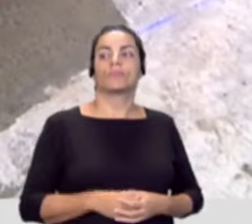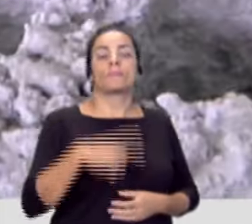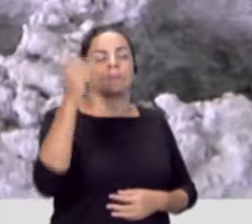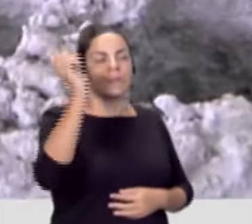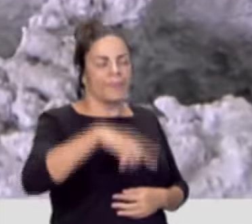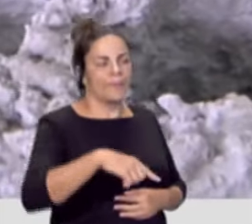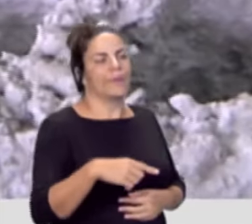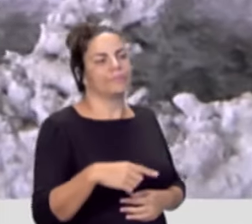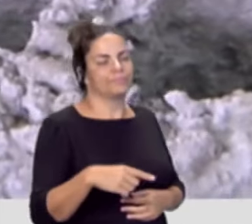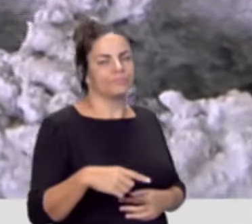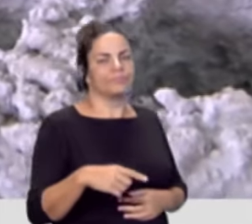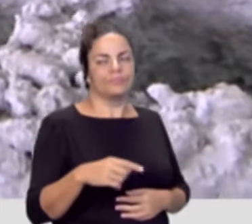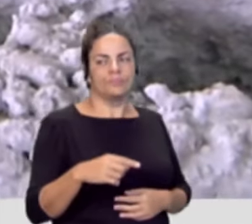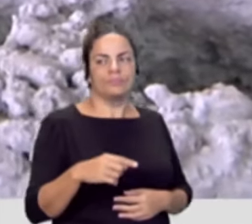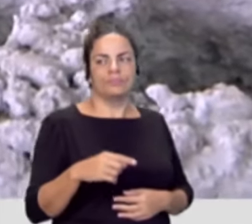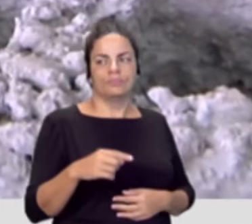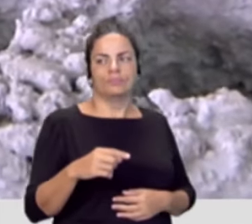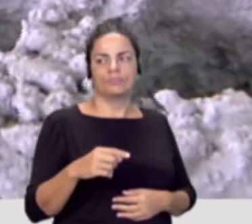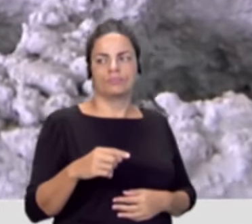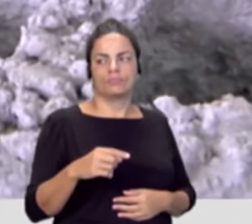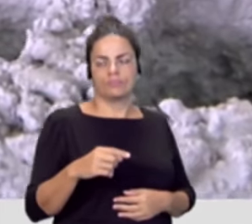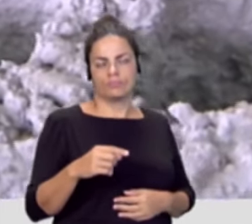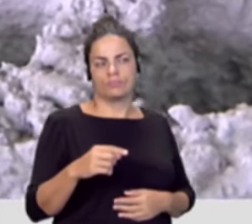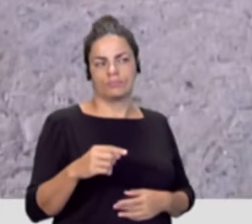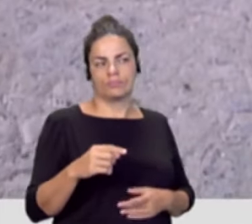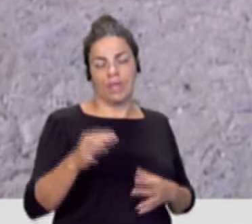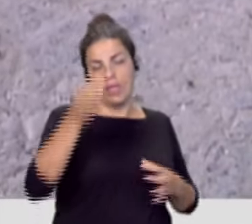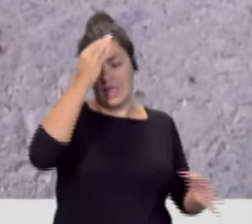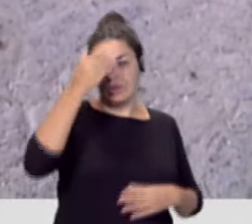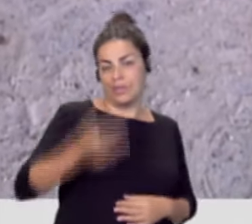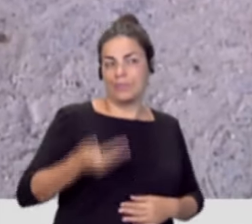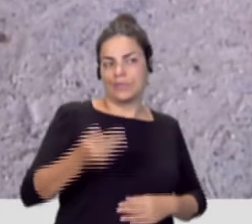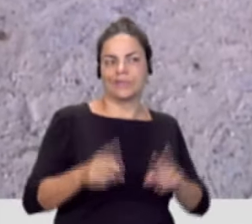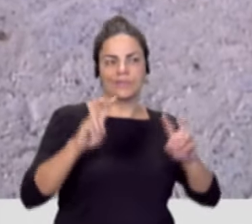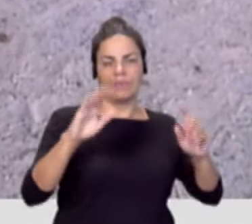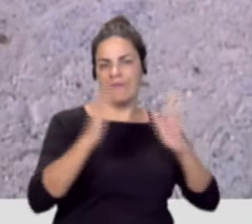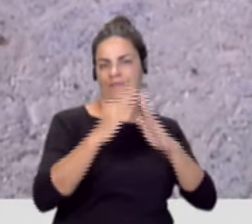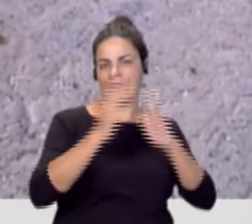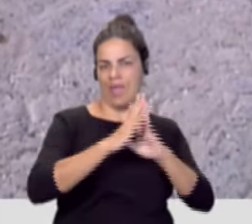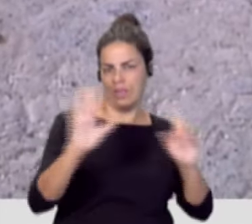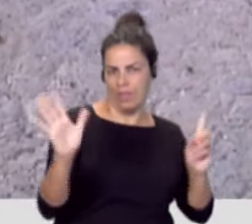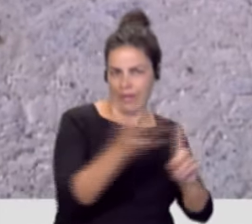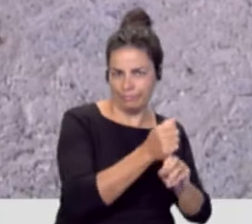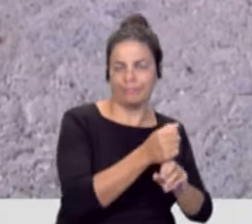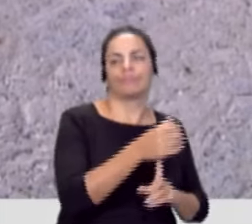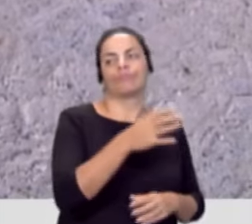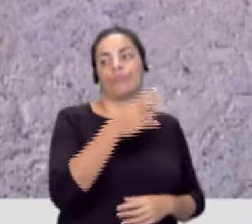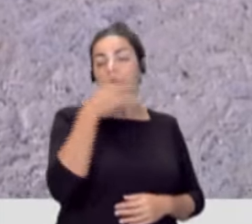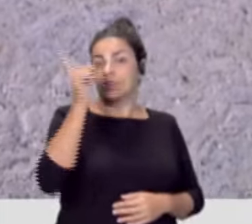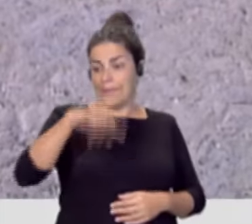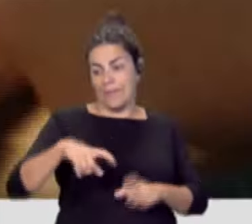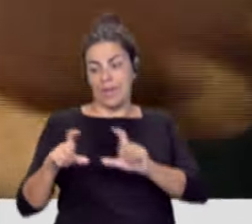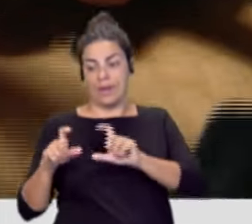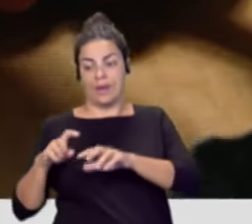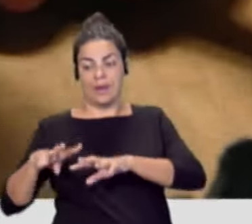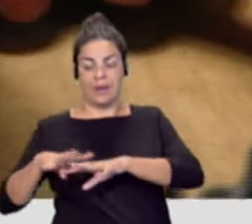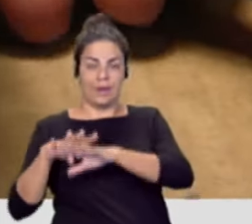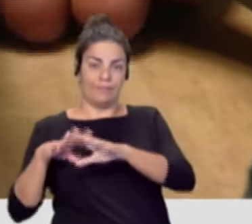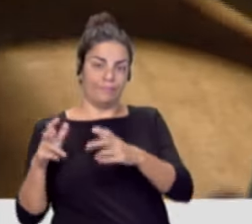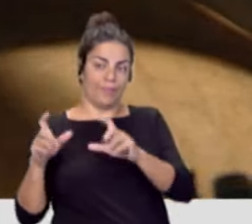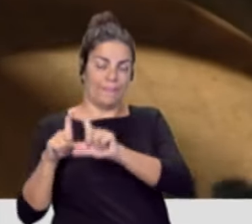luego, todo que es el problema del acceso a la vivienda, que también afecta al tejido empresarial.